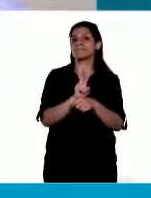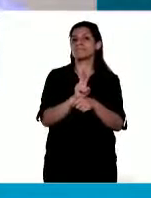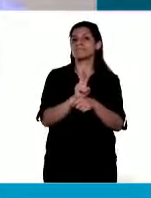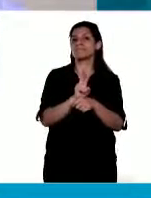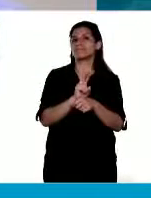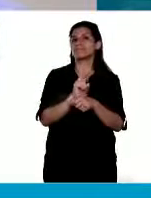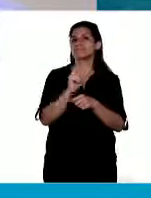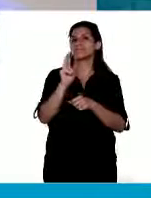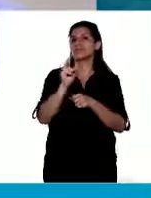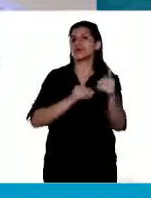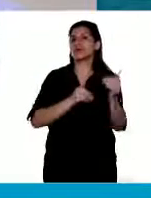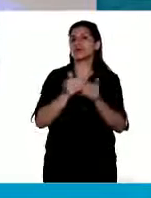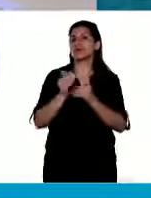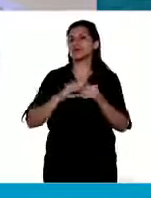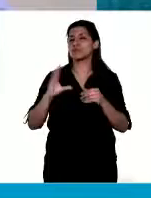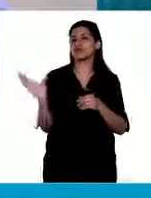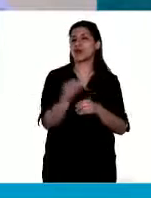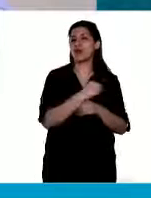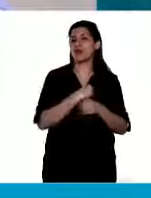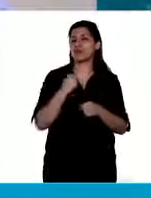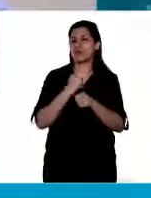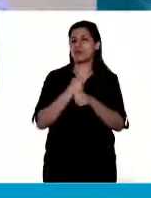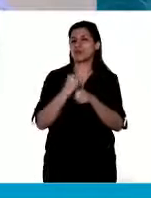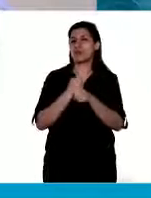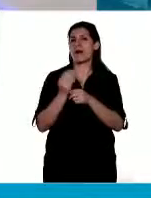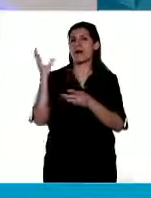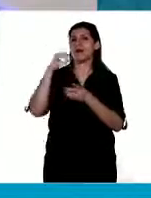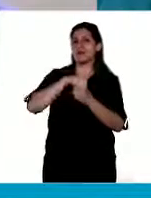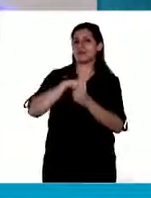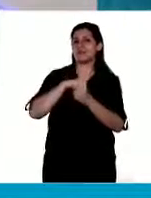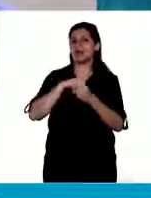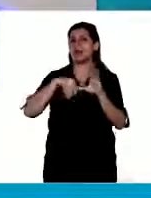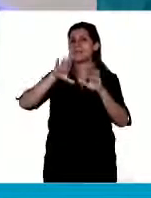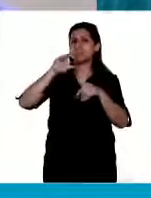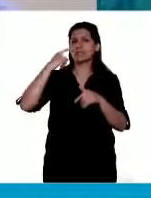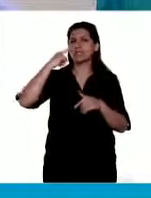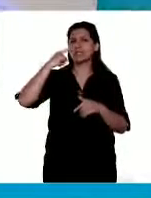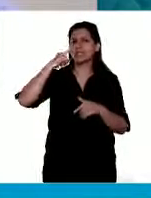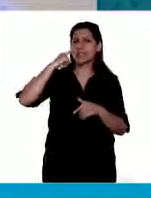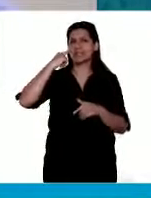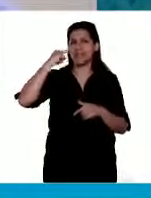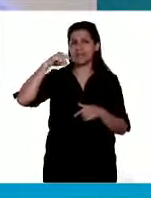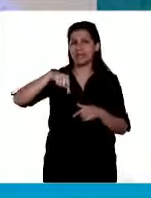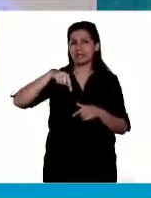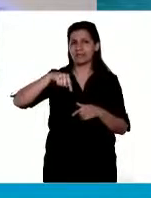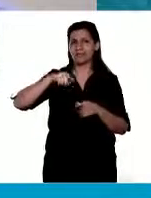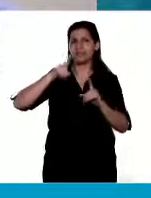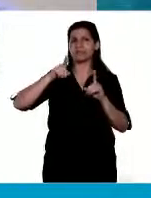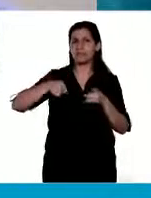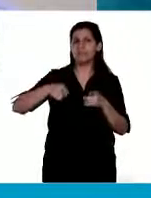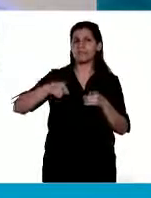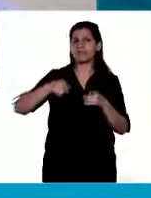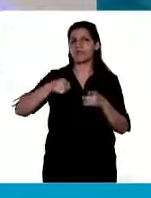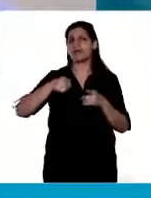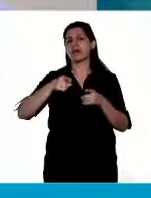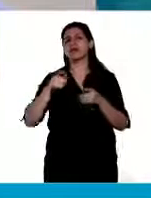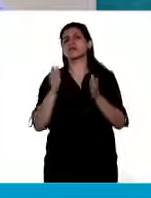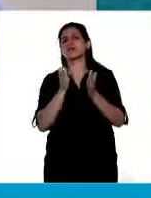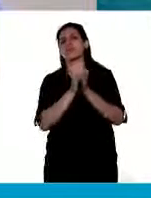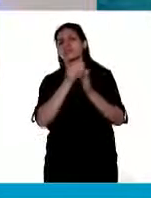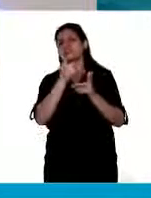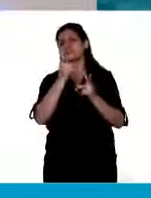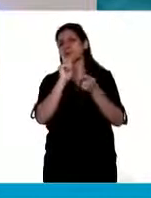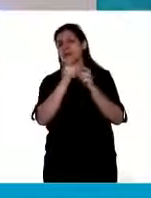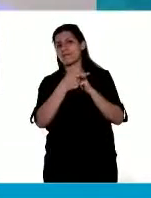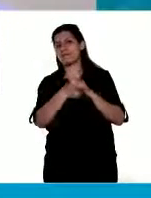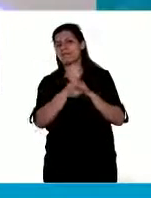trabajo lo hacen muchísimos y la gran mayoría de los intendentes, peronistas de Juntos por el Cambio, independientes o lo que sea, pero se